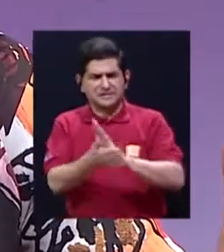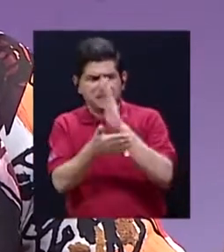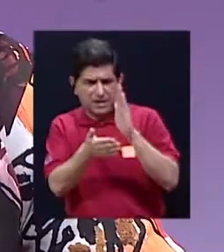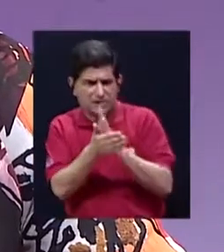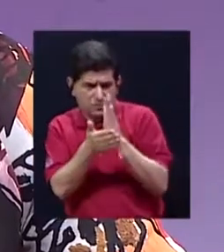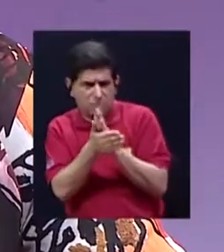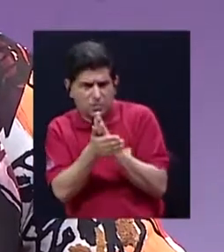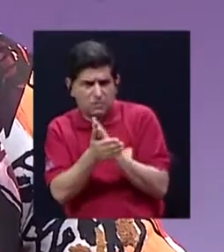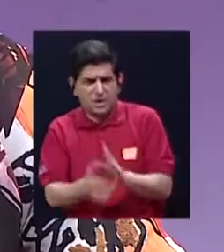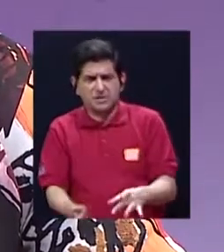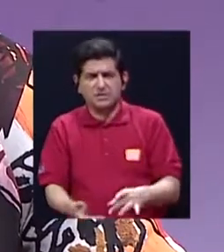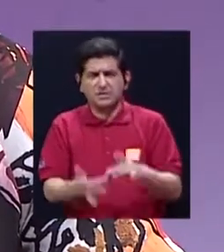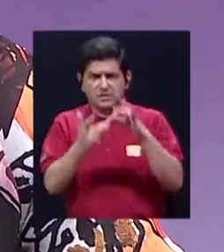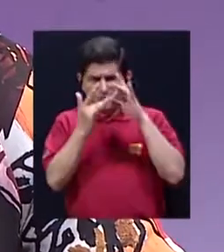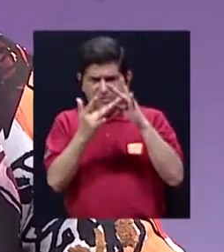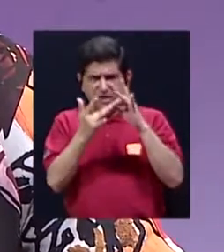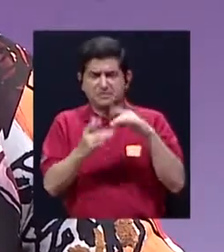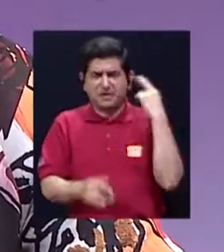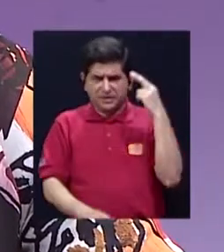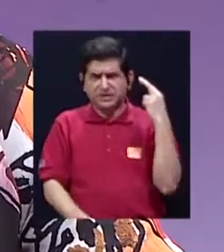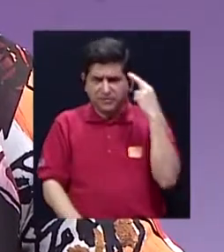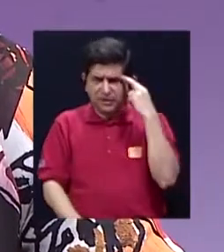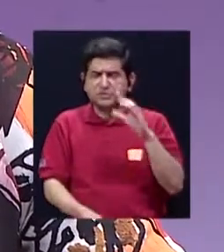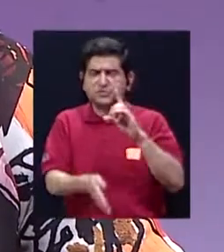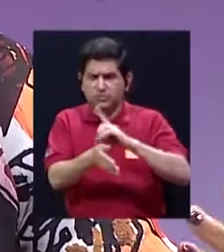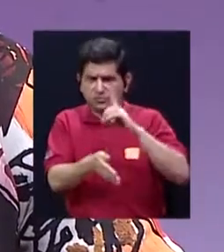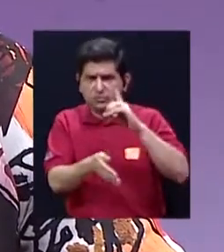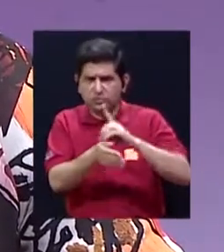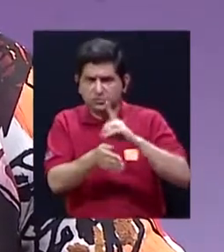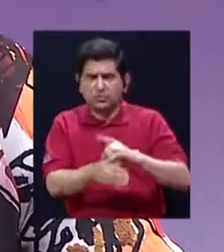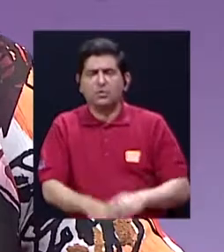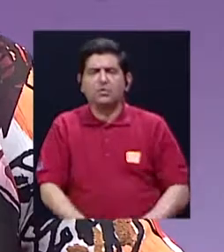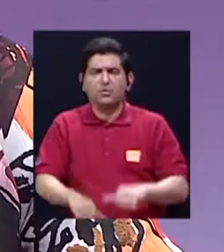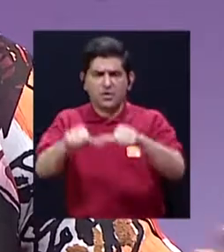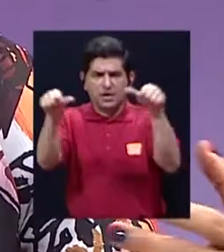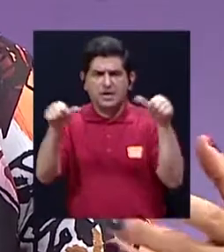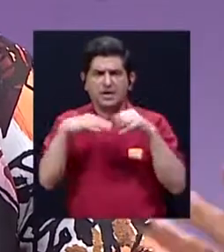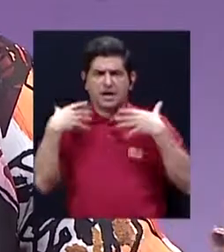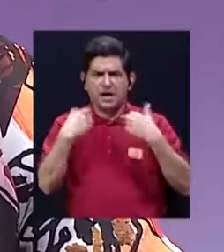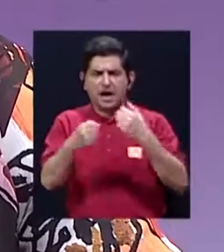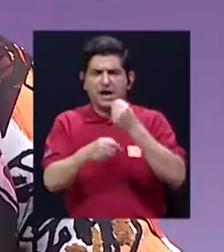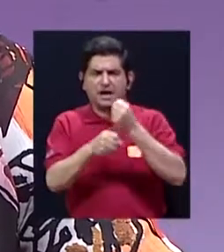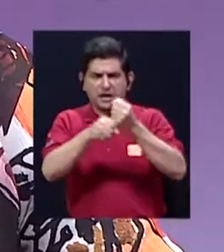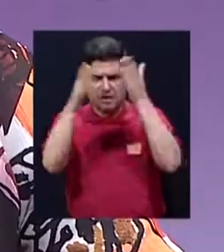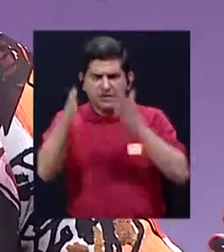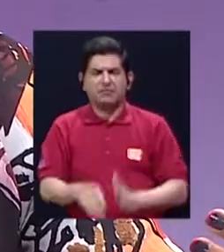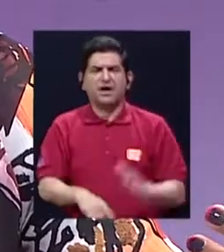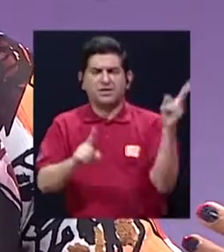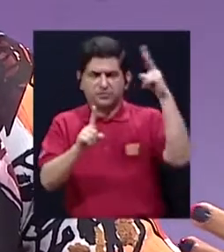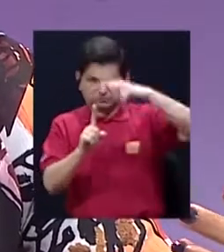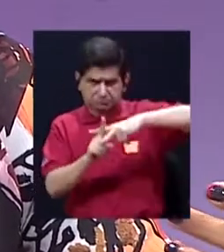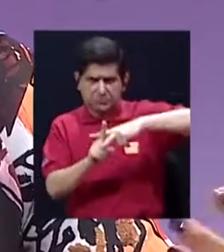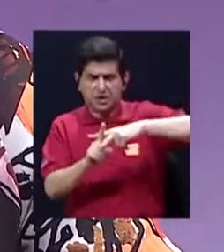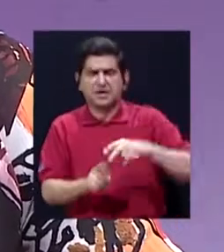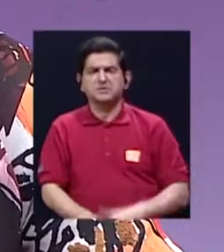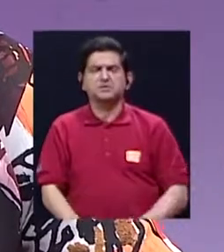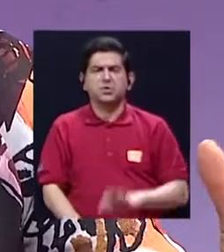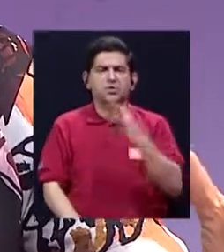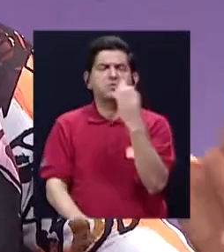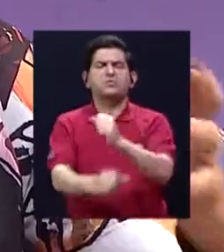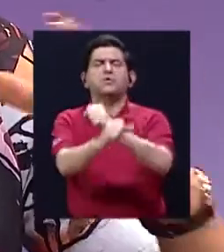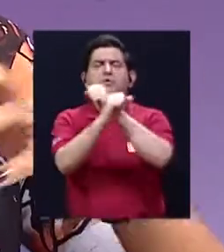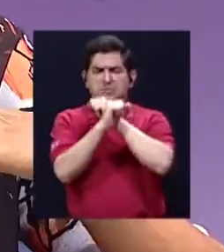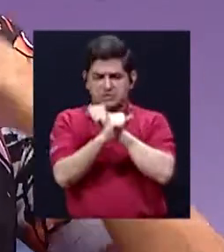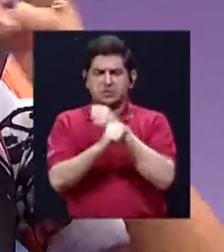sirve principalmente para eso, para que los médicos y el personal de salud puedan actuar con seguridad